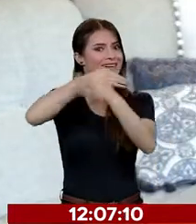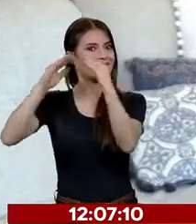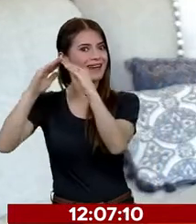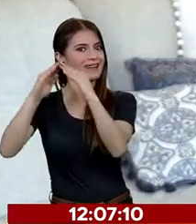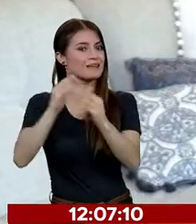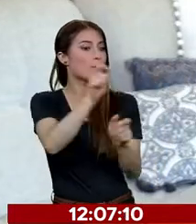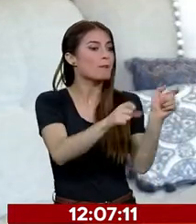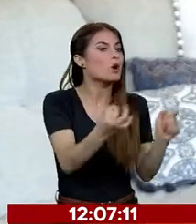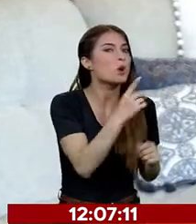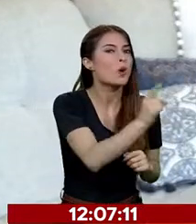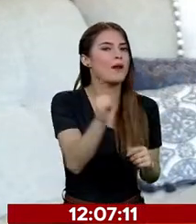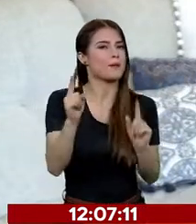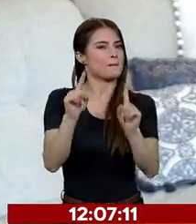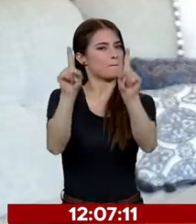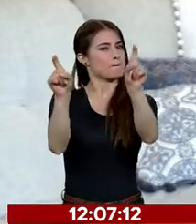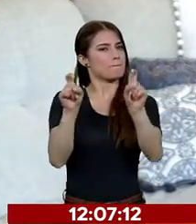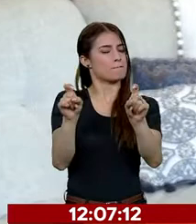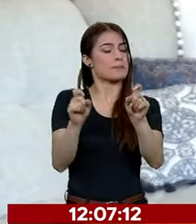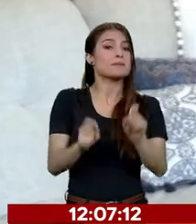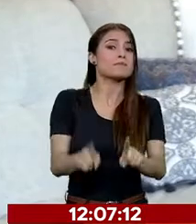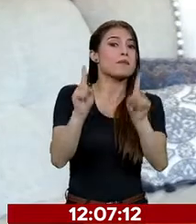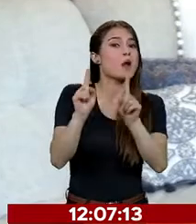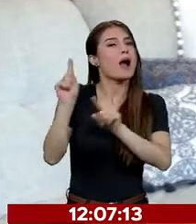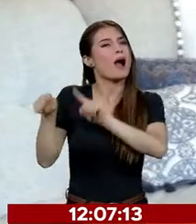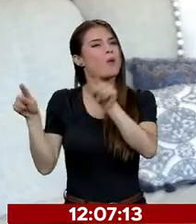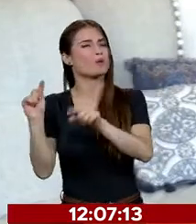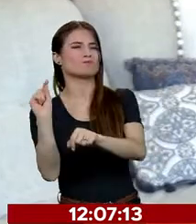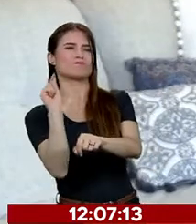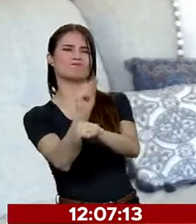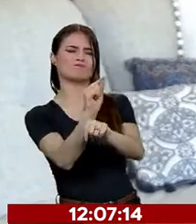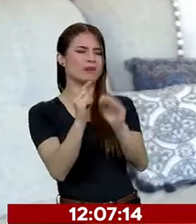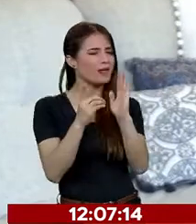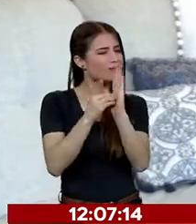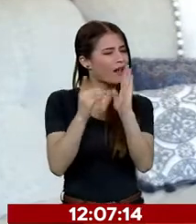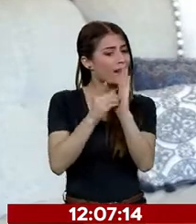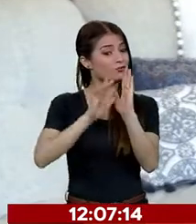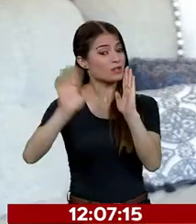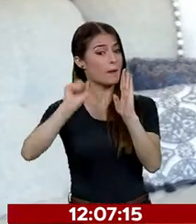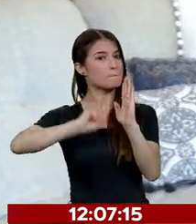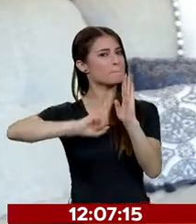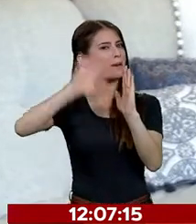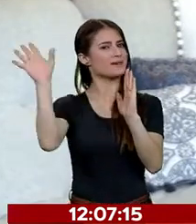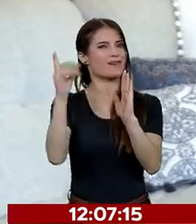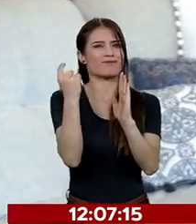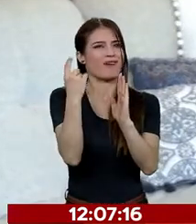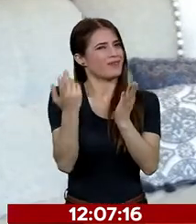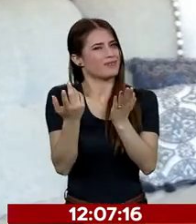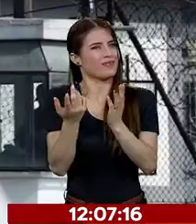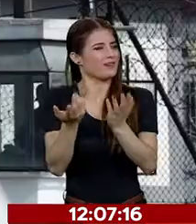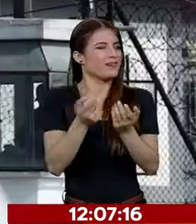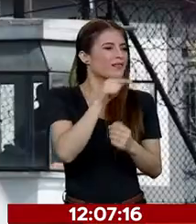texto dicen que este se queda corto para la situación que se vive dentro de los centros carcelarios.